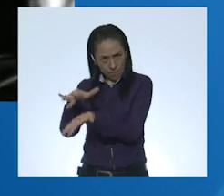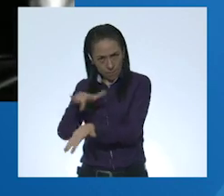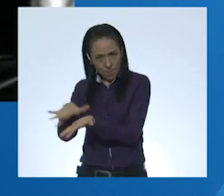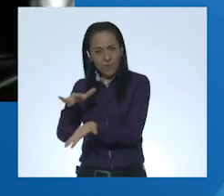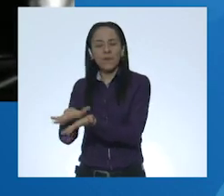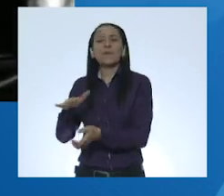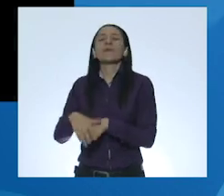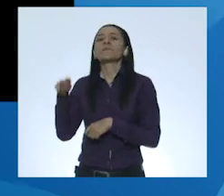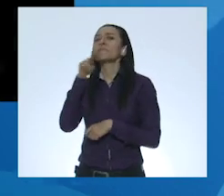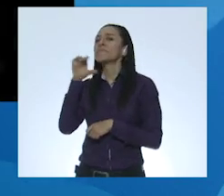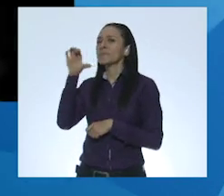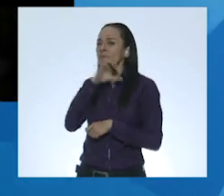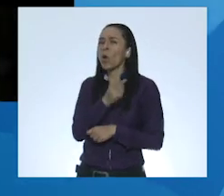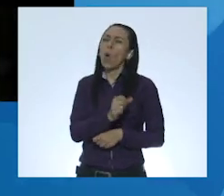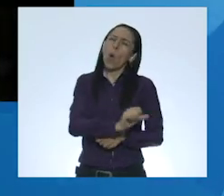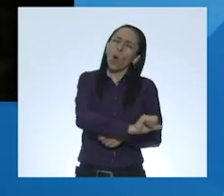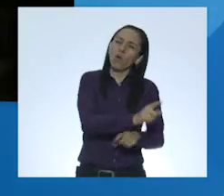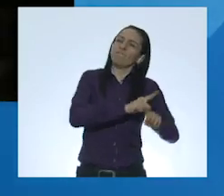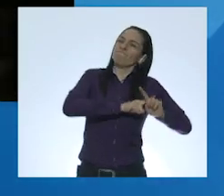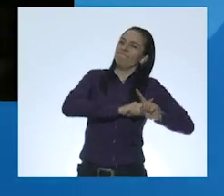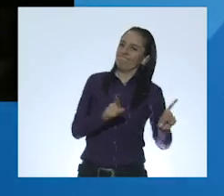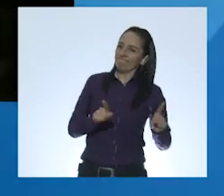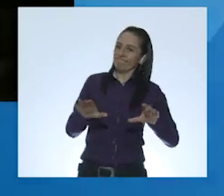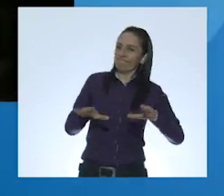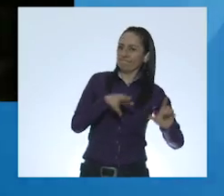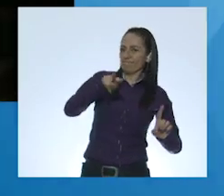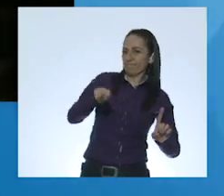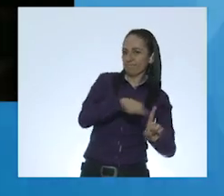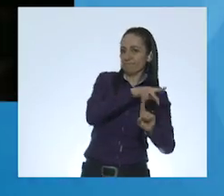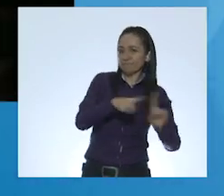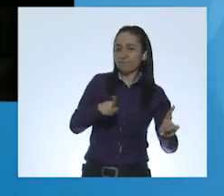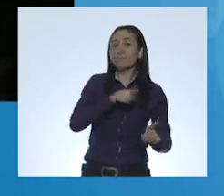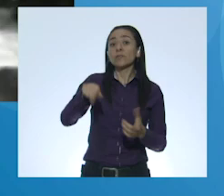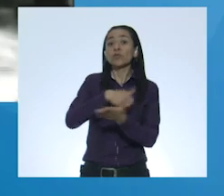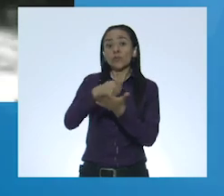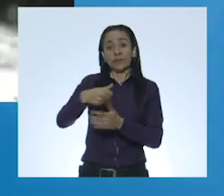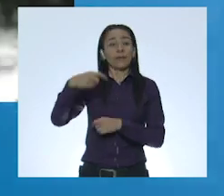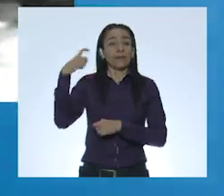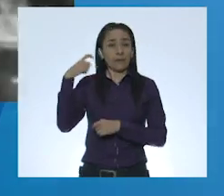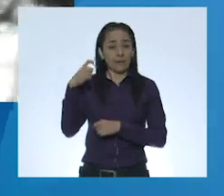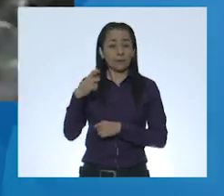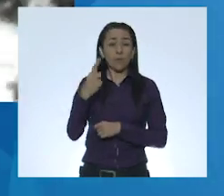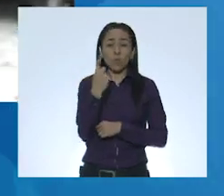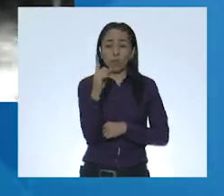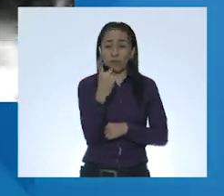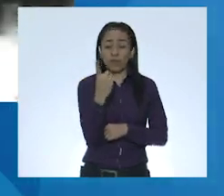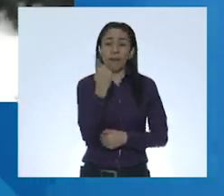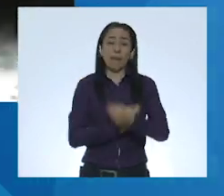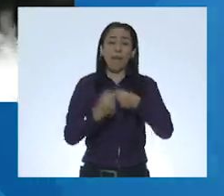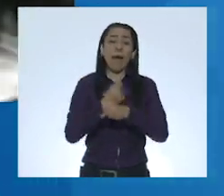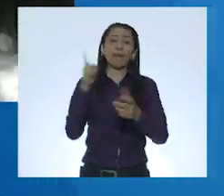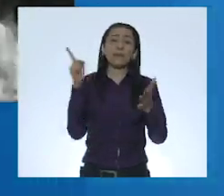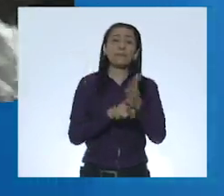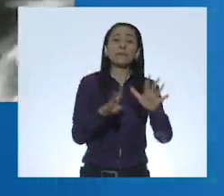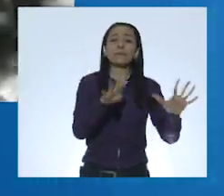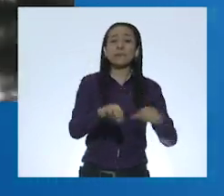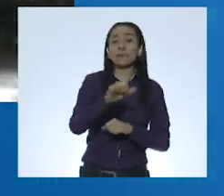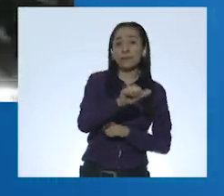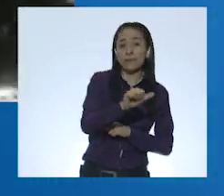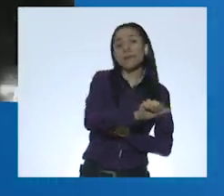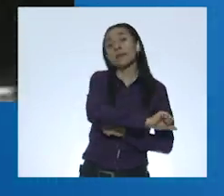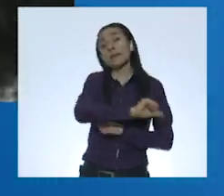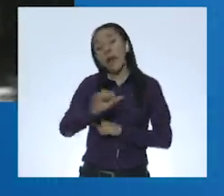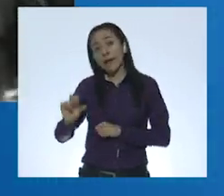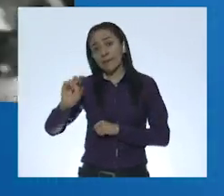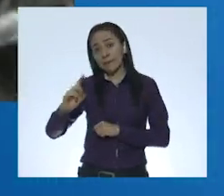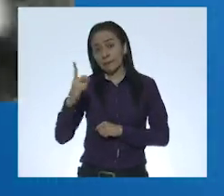más radicales, se reunieron en la ciudad de Querétaro entre el 1 de diciembre de 1916 y el 31 de